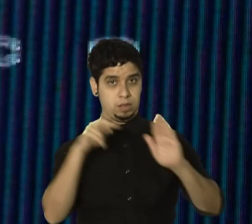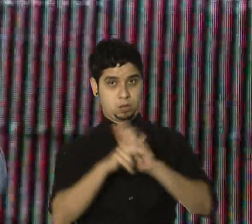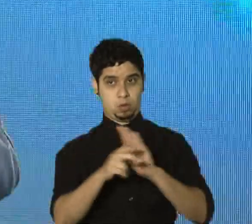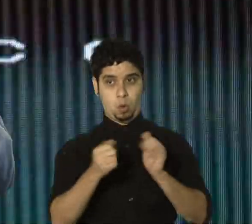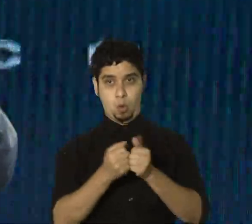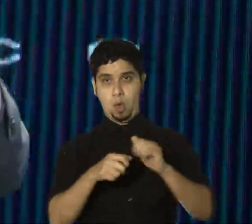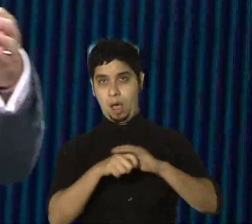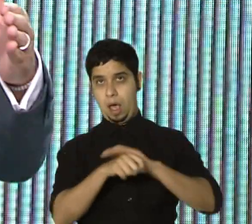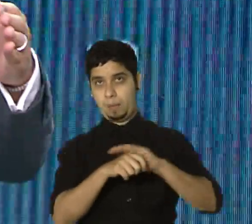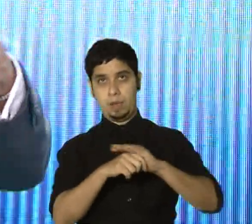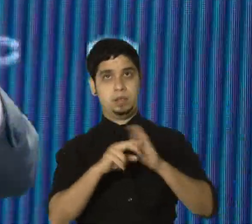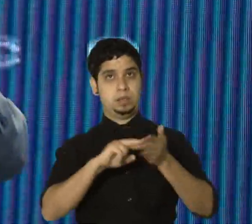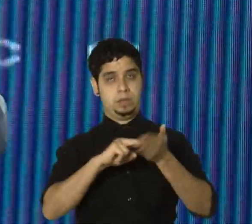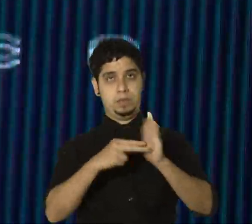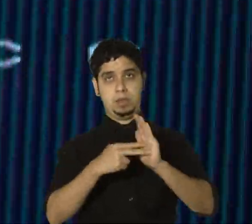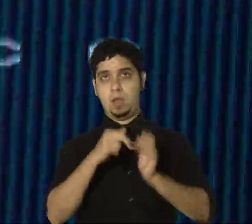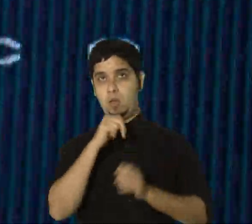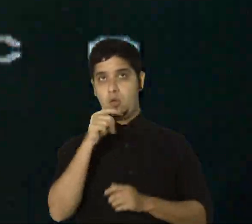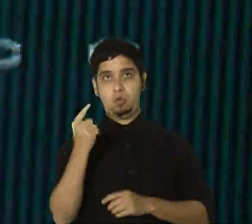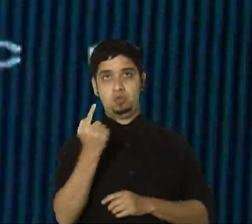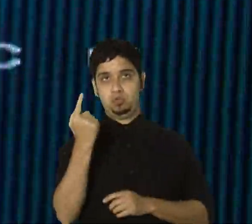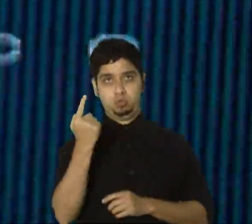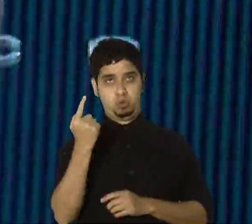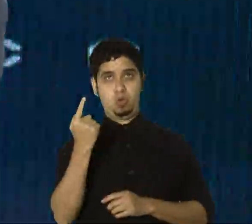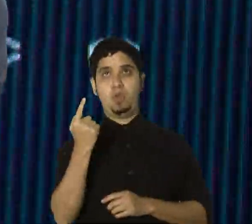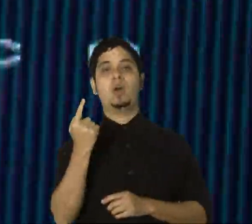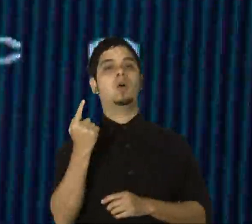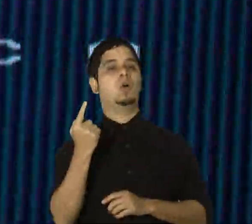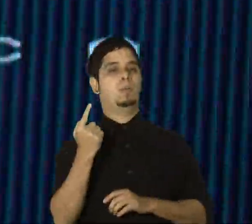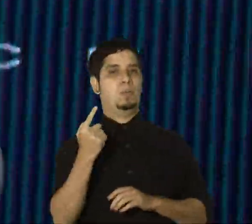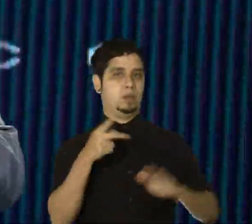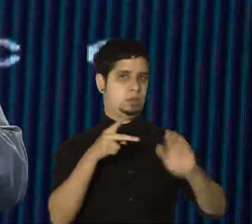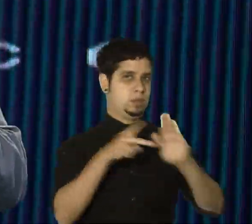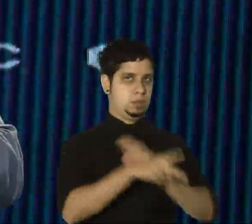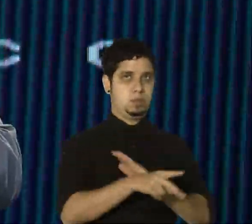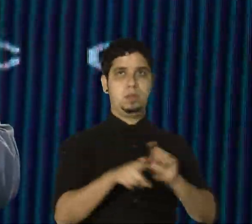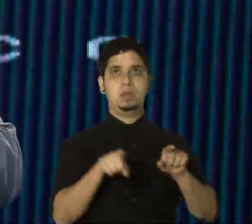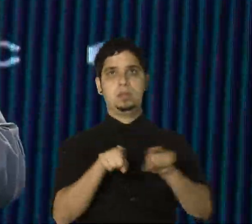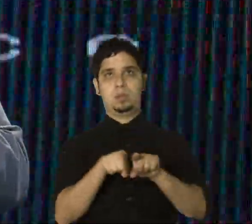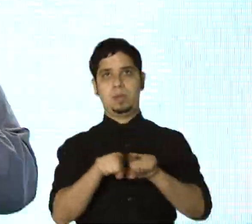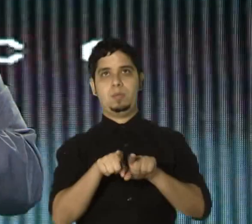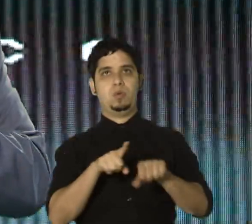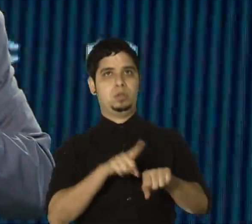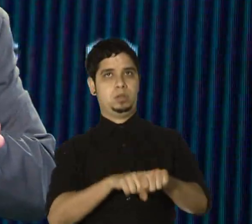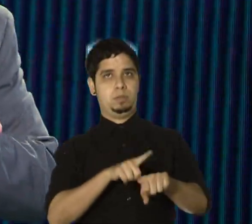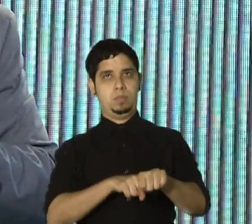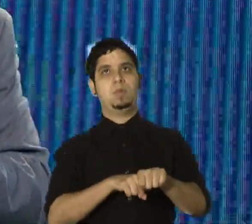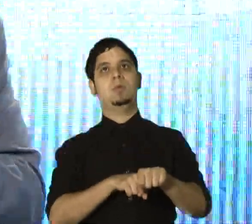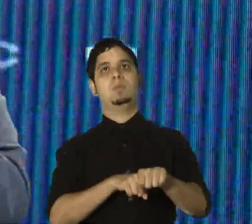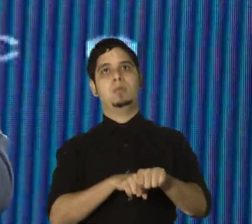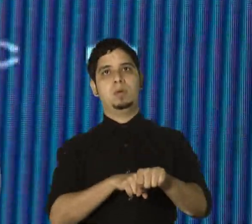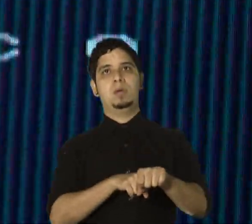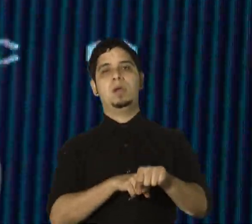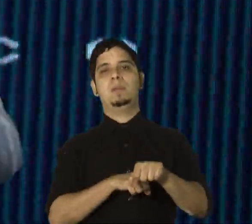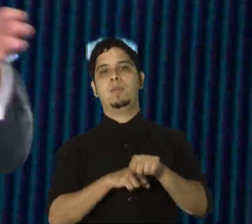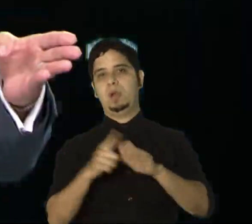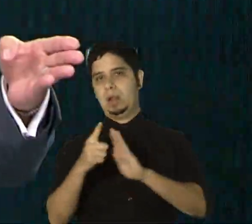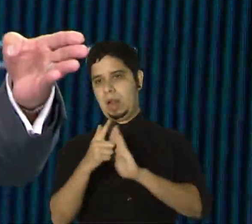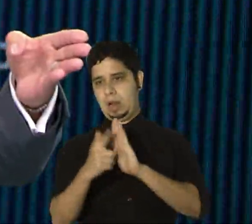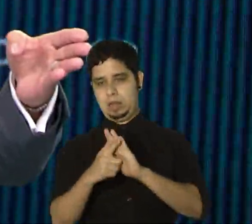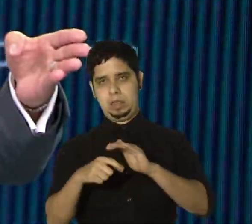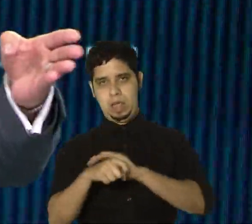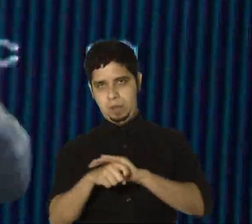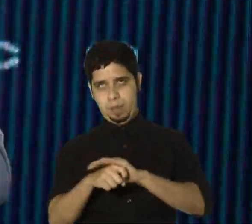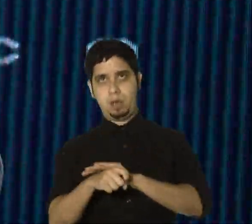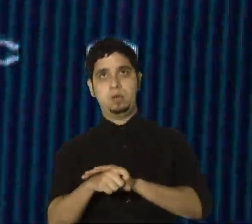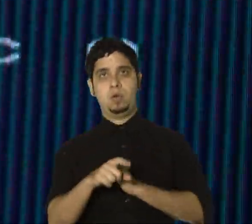fuego, pues no solamente se va a cumplir por el asesinato, sino que consecutivamente se va a estar cumpliendo por la ley de armas. Uno